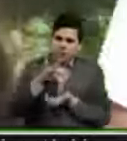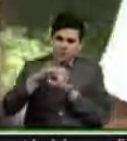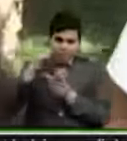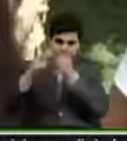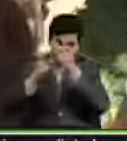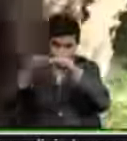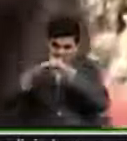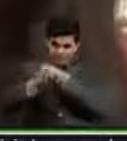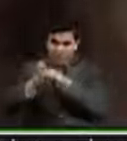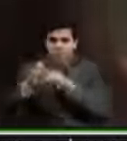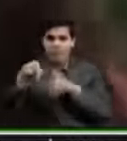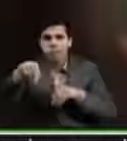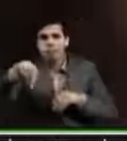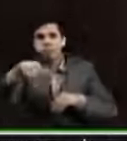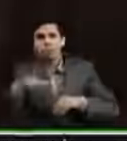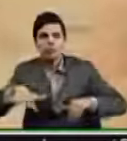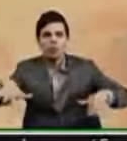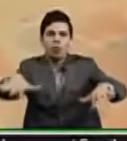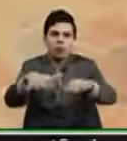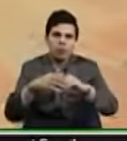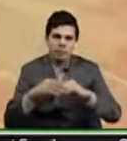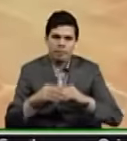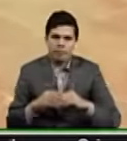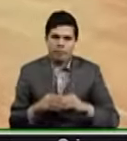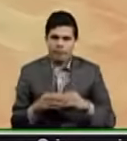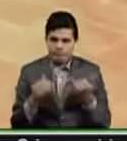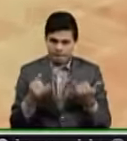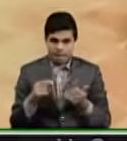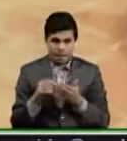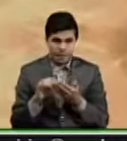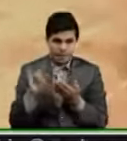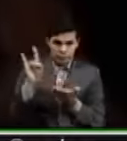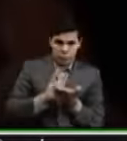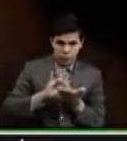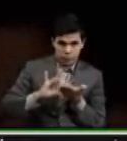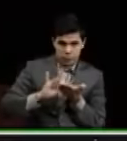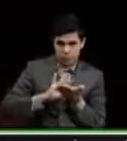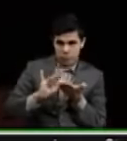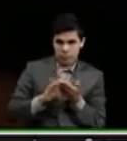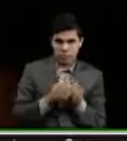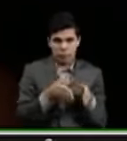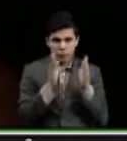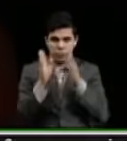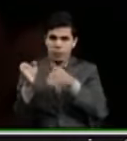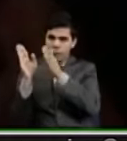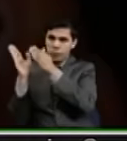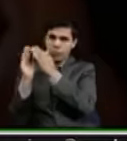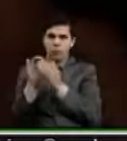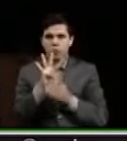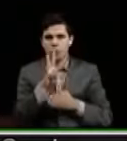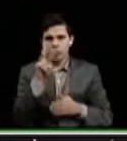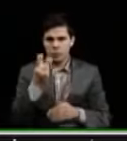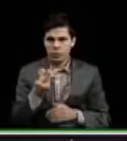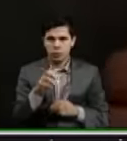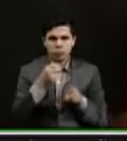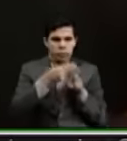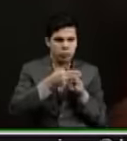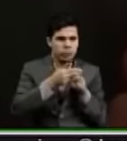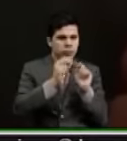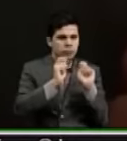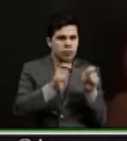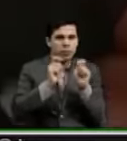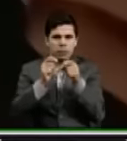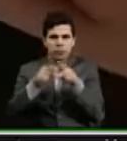visitantes dentro del campus universitario. La aplicación cuenta con 48 edificios, dentro de los cuales pues, se distribuyen muchos